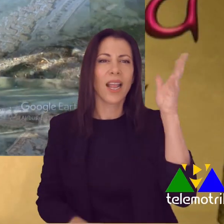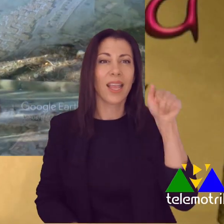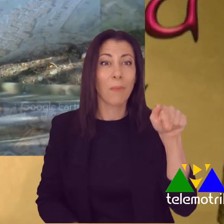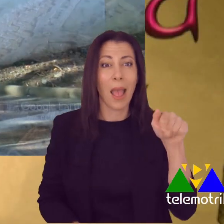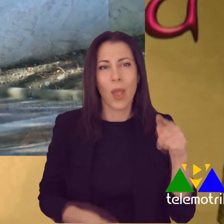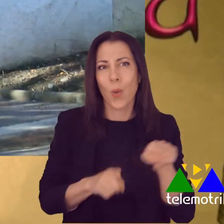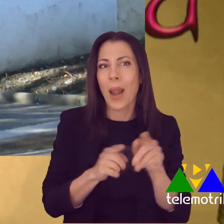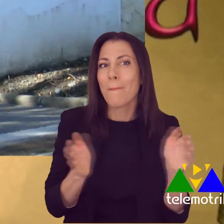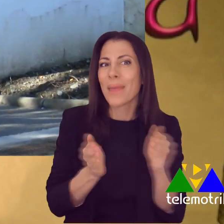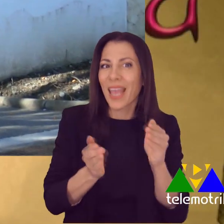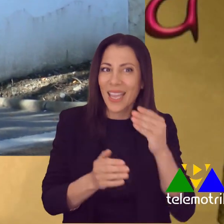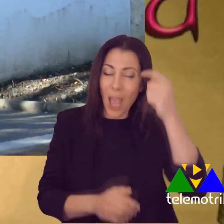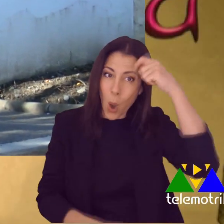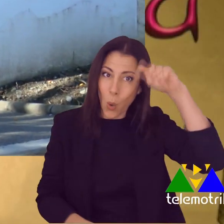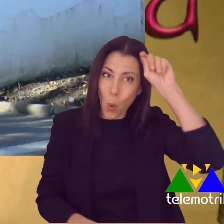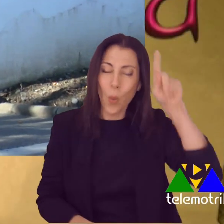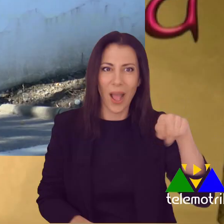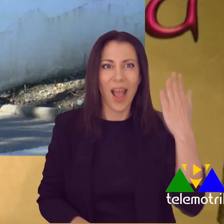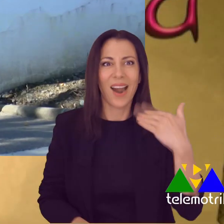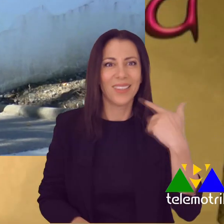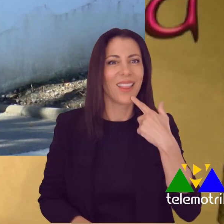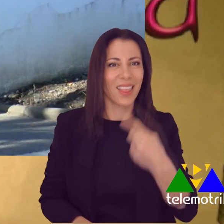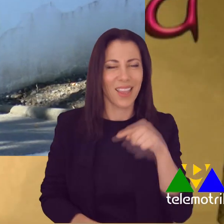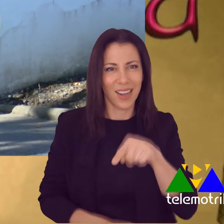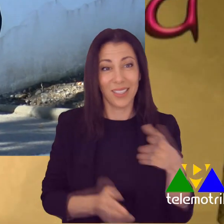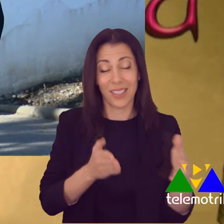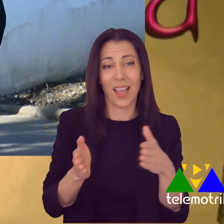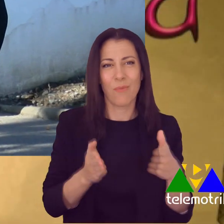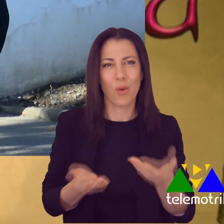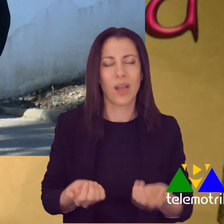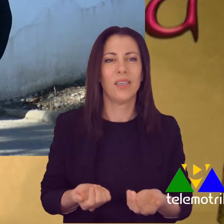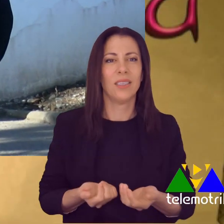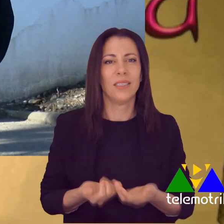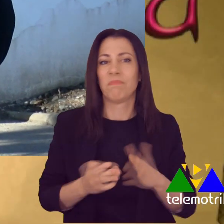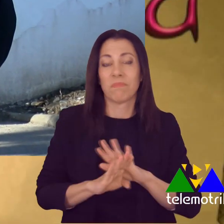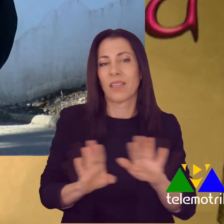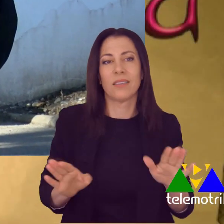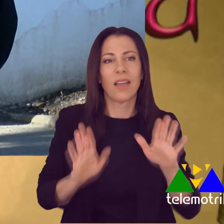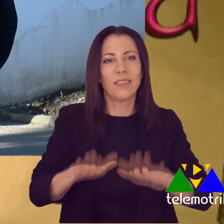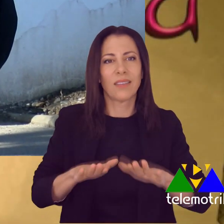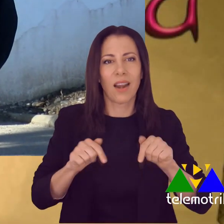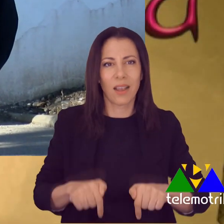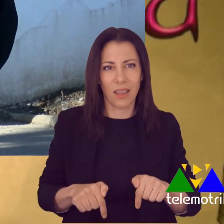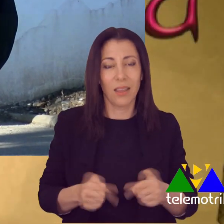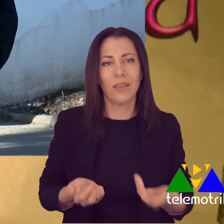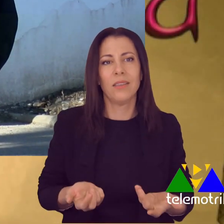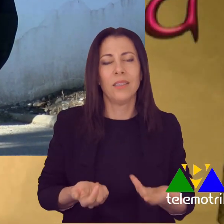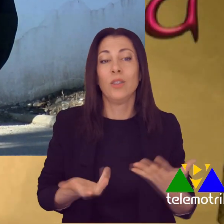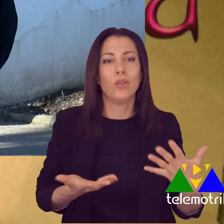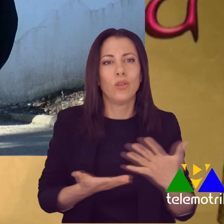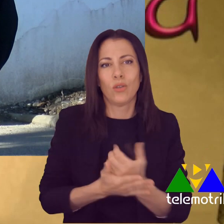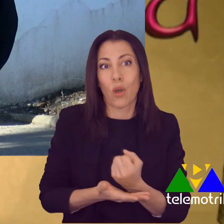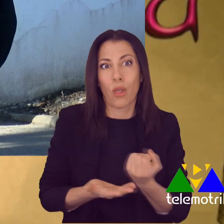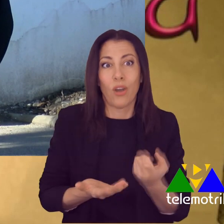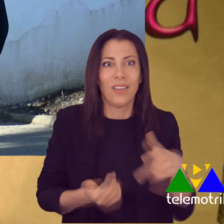pequeña Cuba, como decían en aquellas épocas, y a estar aquí. Y bueno, y todavía tenemos